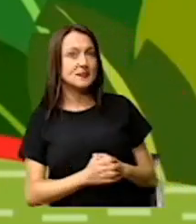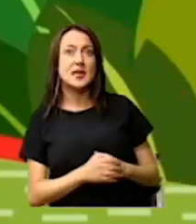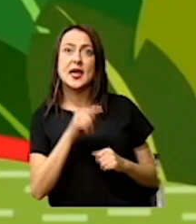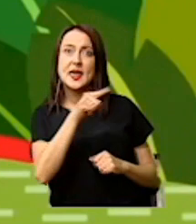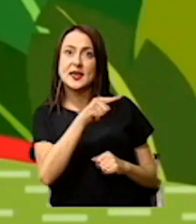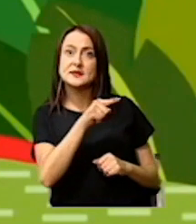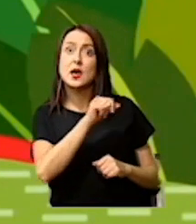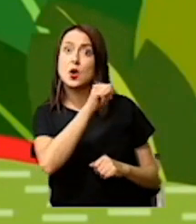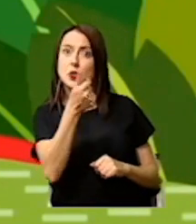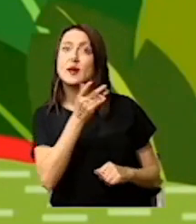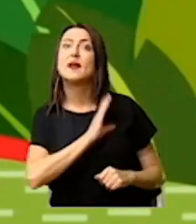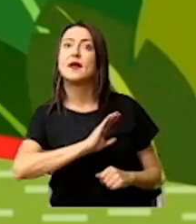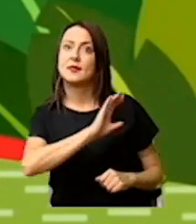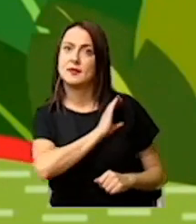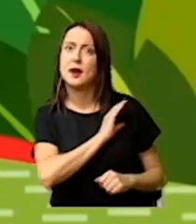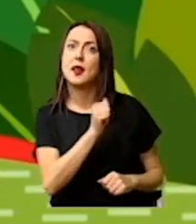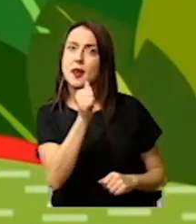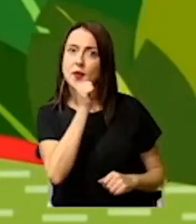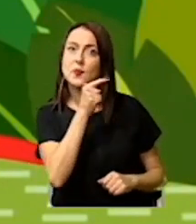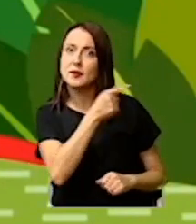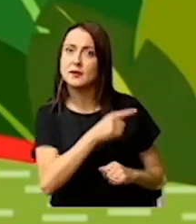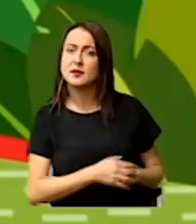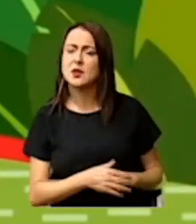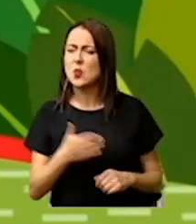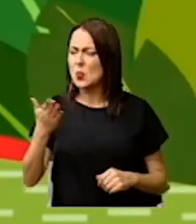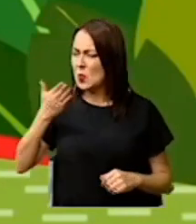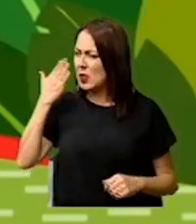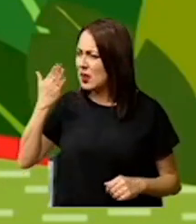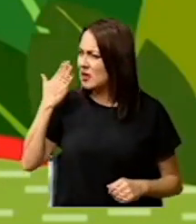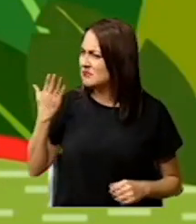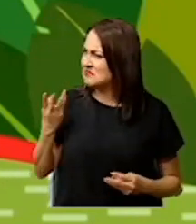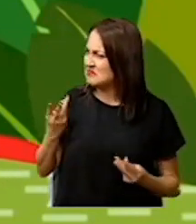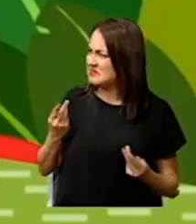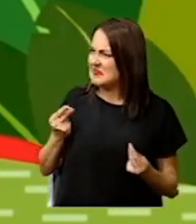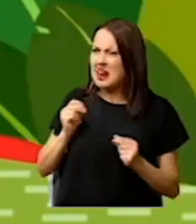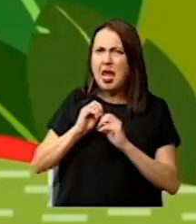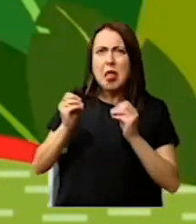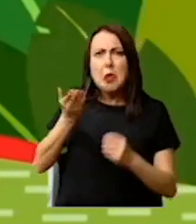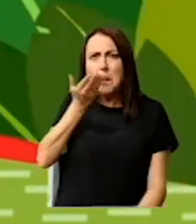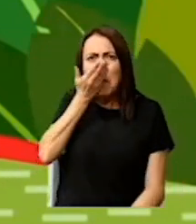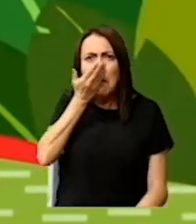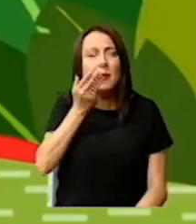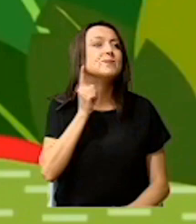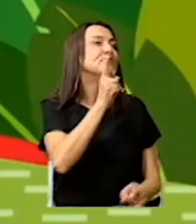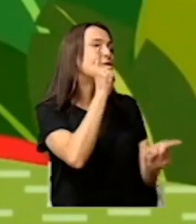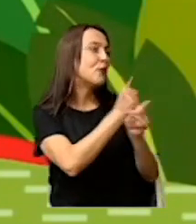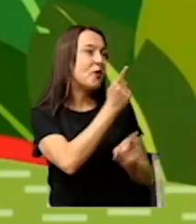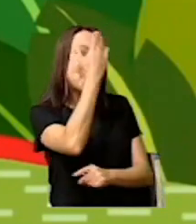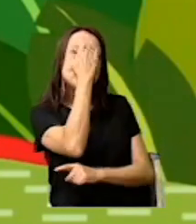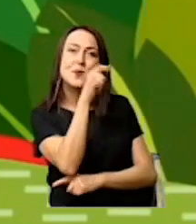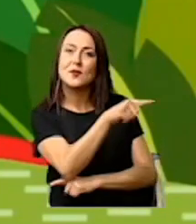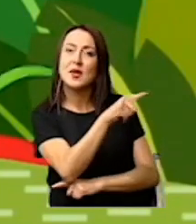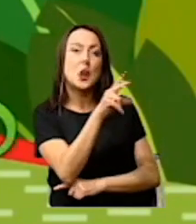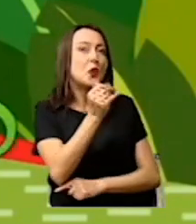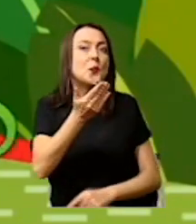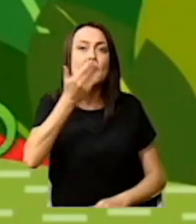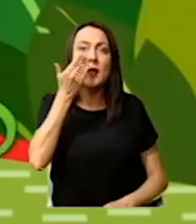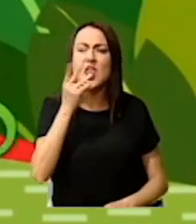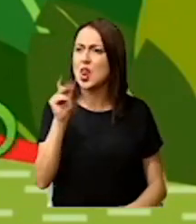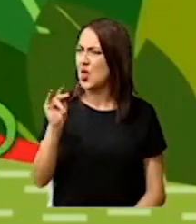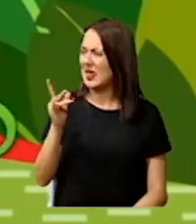es otra de las características del agua. Y huele a... ¡nada! Exacto, porque es inodora. ¿Ino